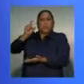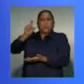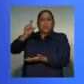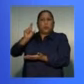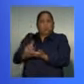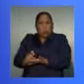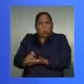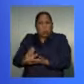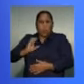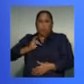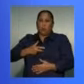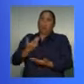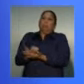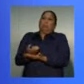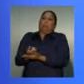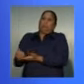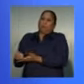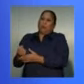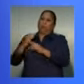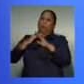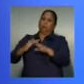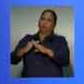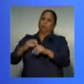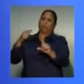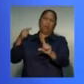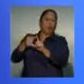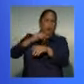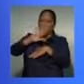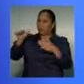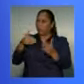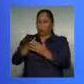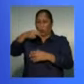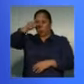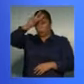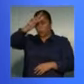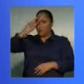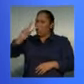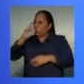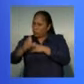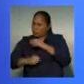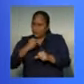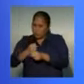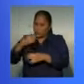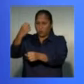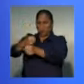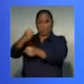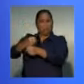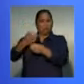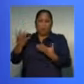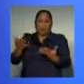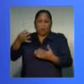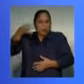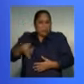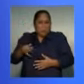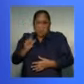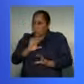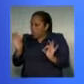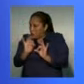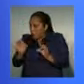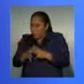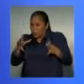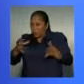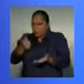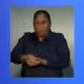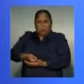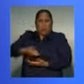economía se frena y afecta a las familias peruanas ya van 2s años que el empleo realmente no crece que los